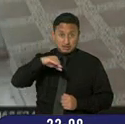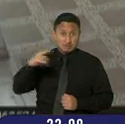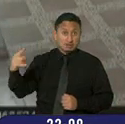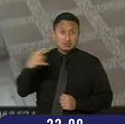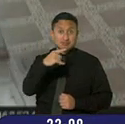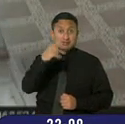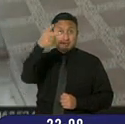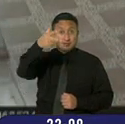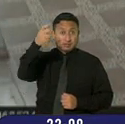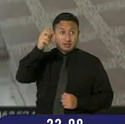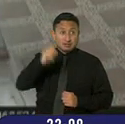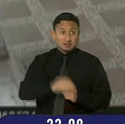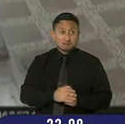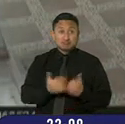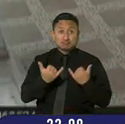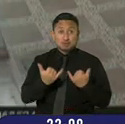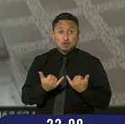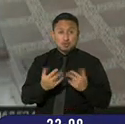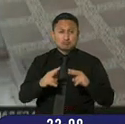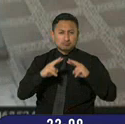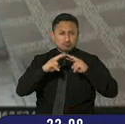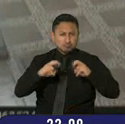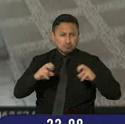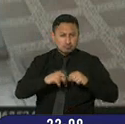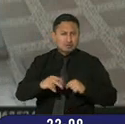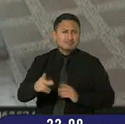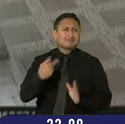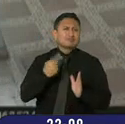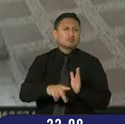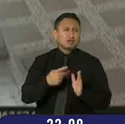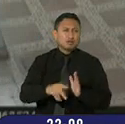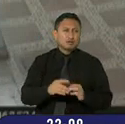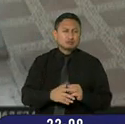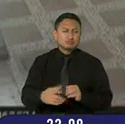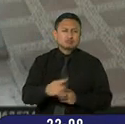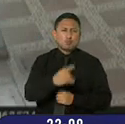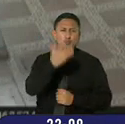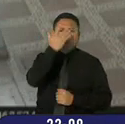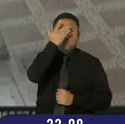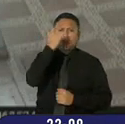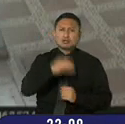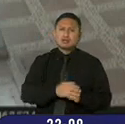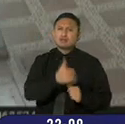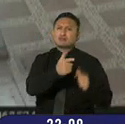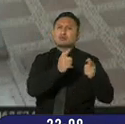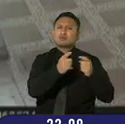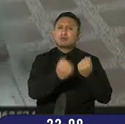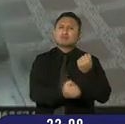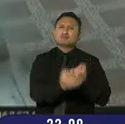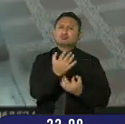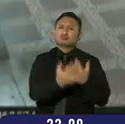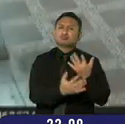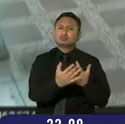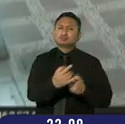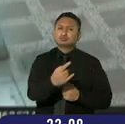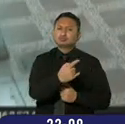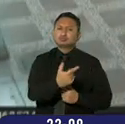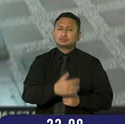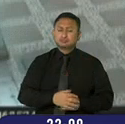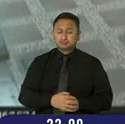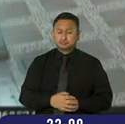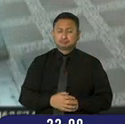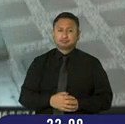quienes procuran indagar qué pasó y cuáles serían los motivos existentes detrás de este nuevo hecho